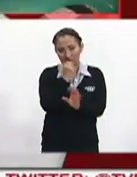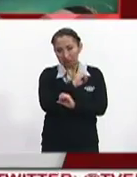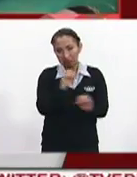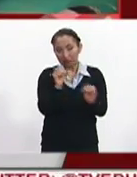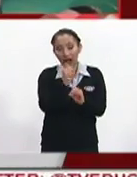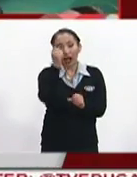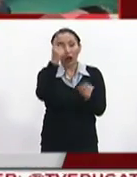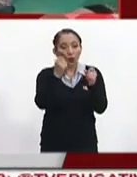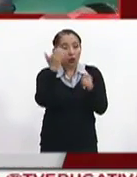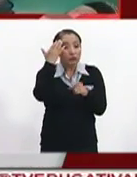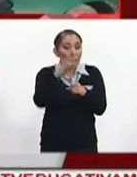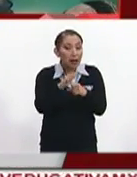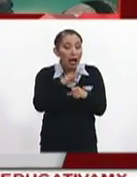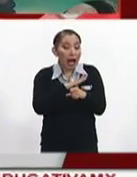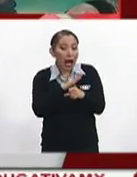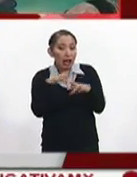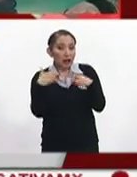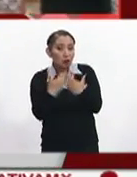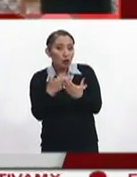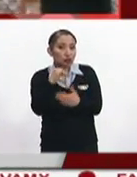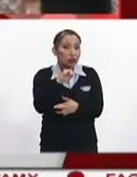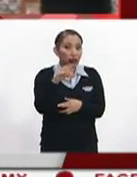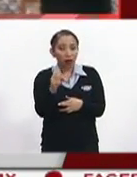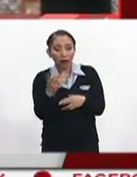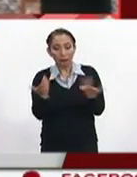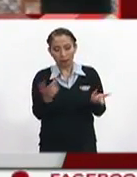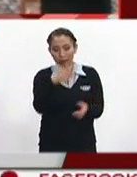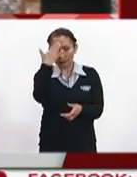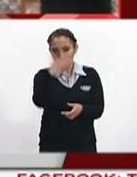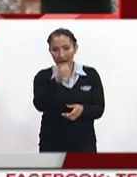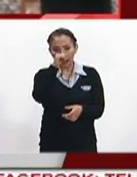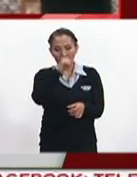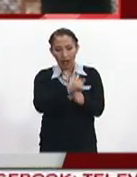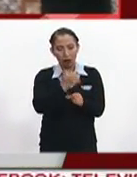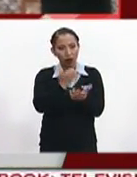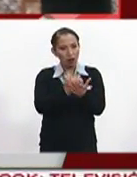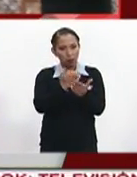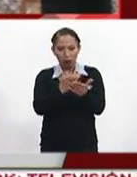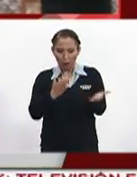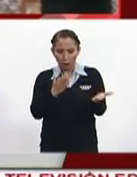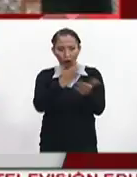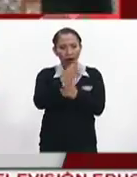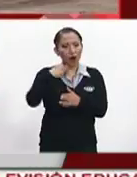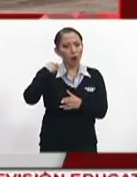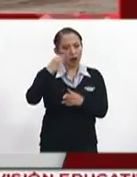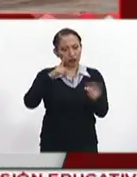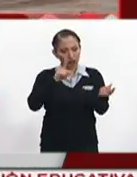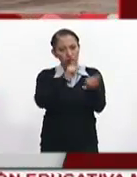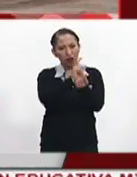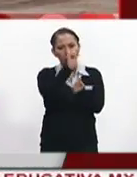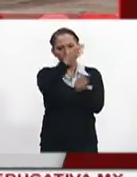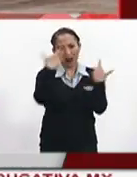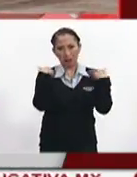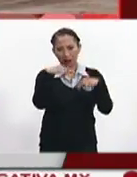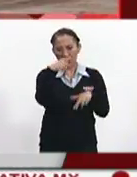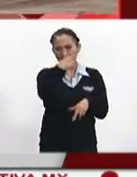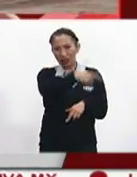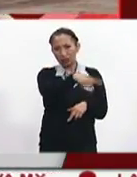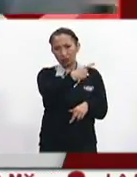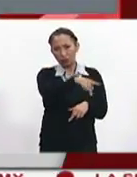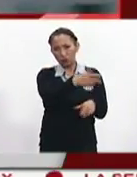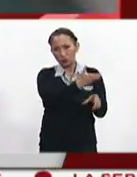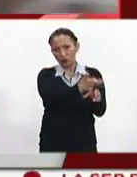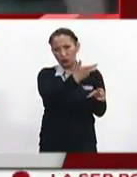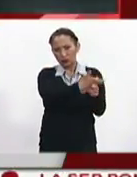tendríamos ya que al menos saber si va a haber ronda o no. Sabemos que el secretario Guajardo estuvo en Washington platicando con el representante comercial de